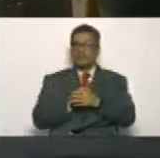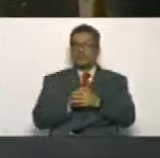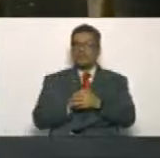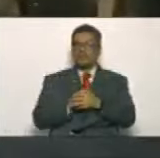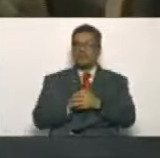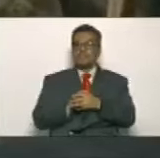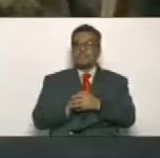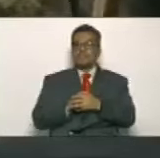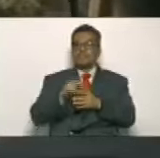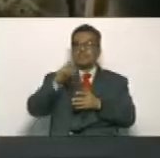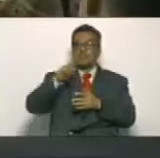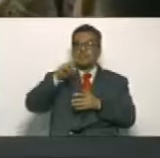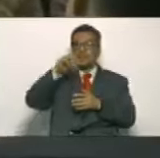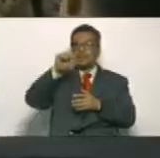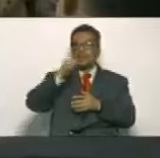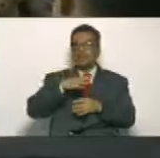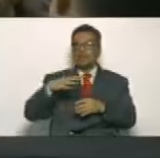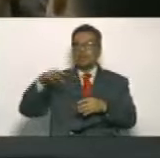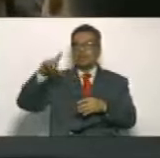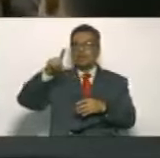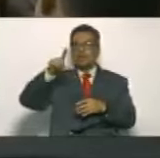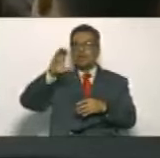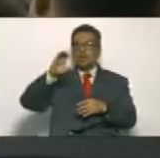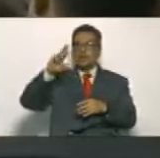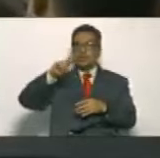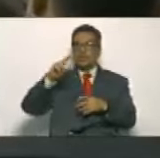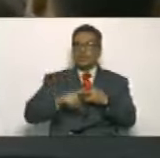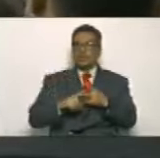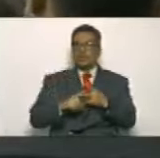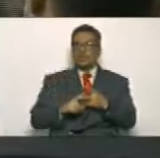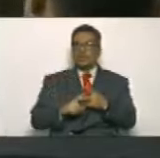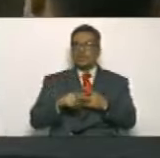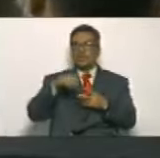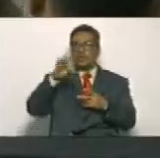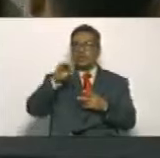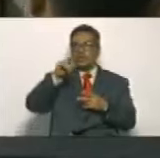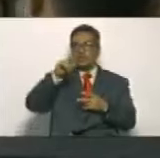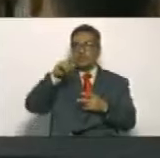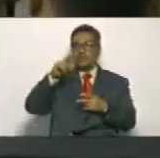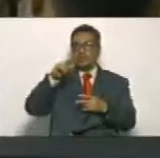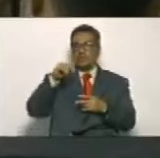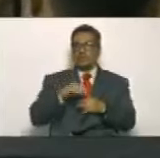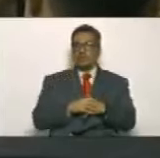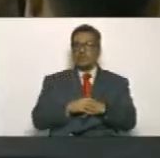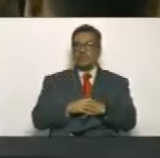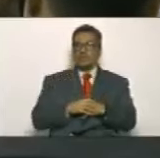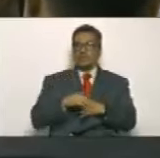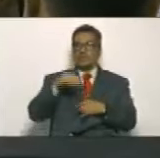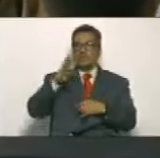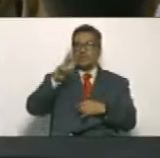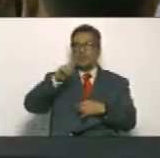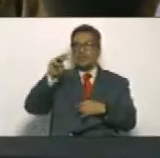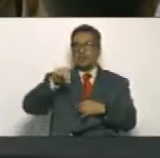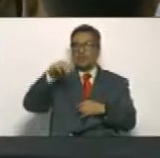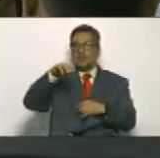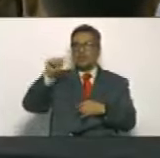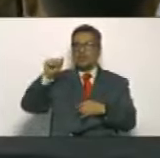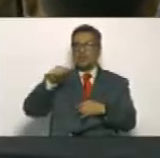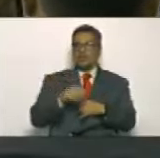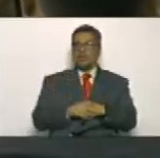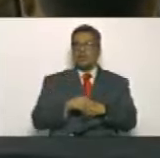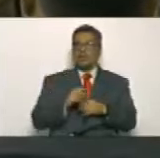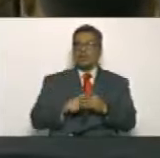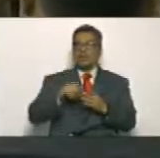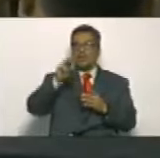de Ronald Blanco La Cruz, aquí está la firma de un Freites, está la firma de Valderrama, está la firma